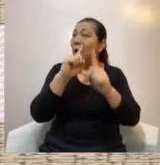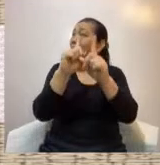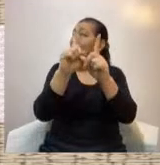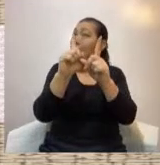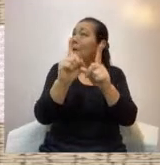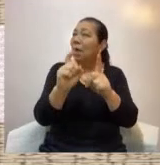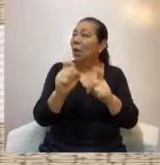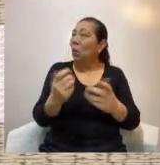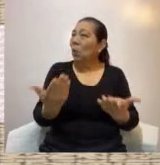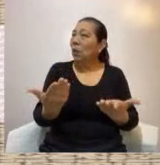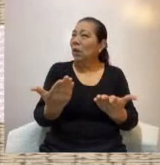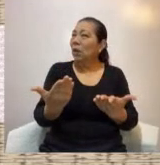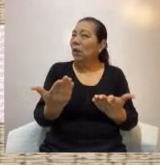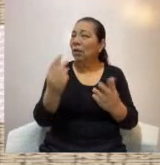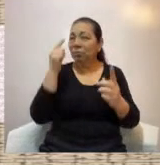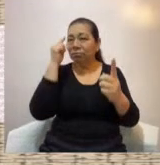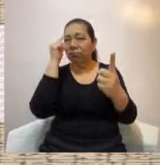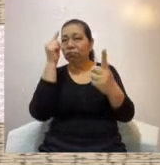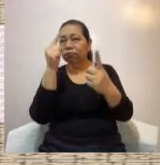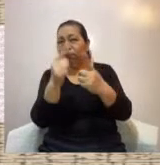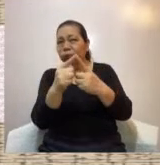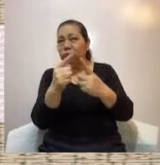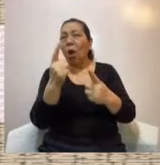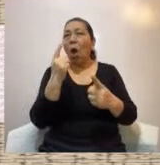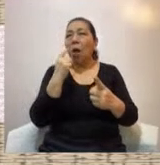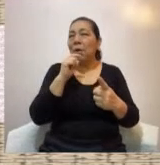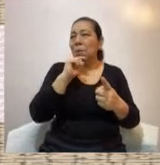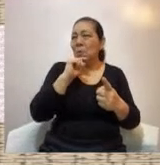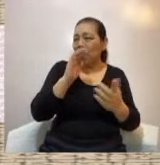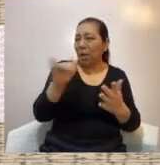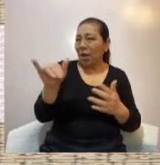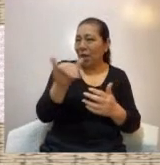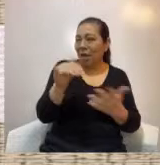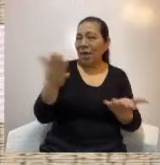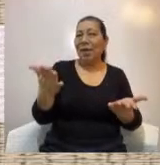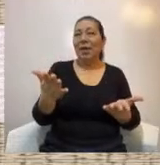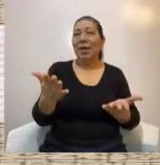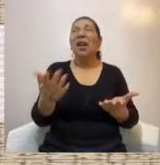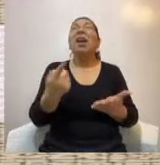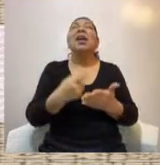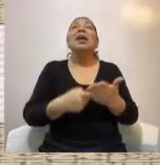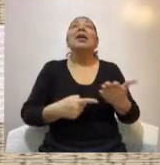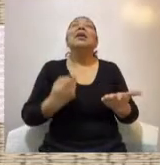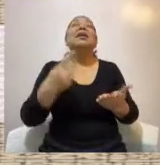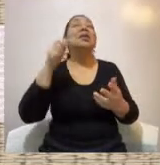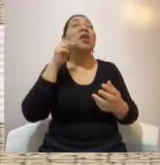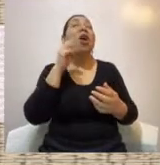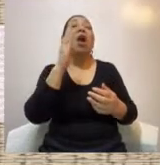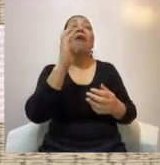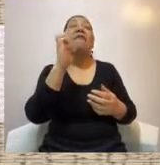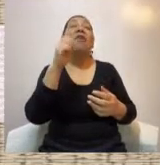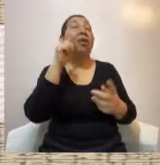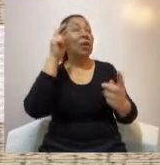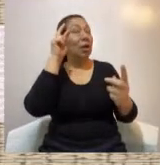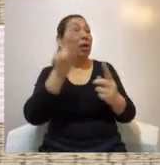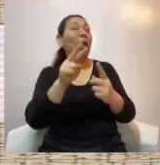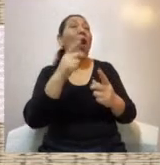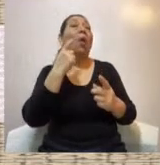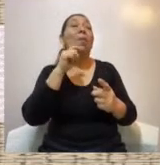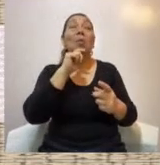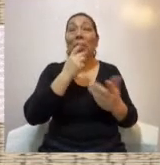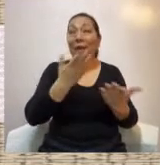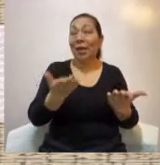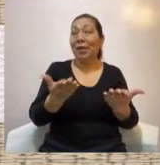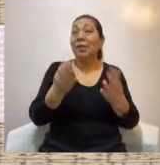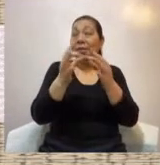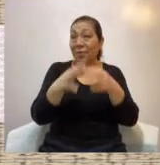gustaría preguntarte sobre el enfoque de género, esta categoría. En ese sentido, ¿qué es el enfoque de género y cuál